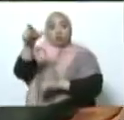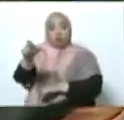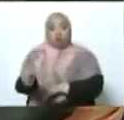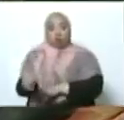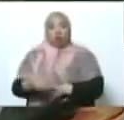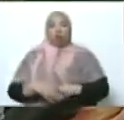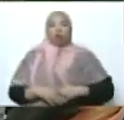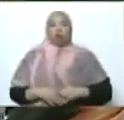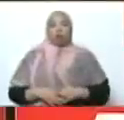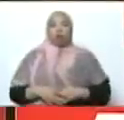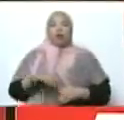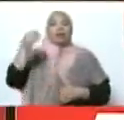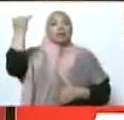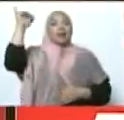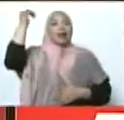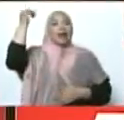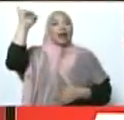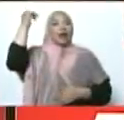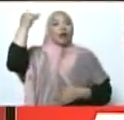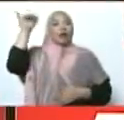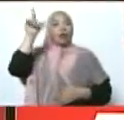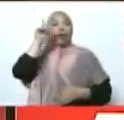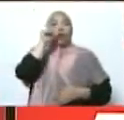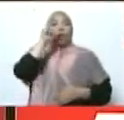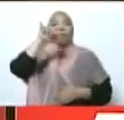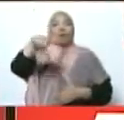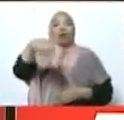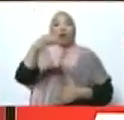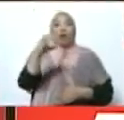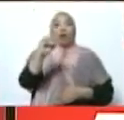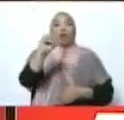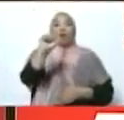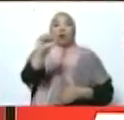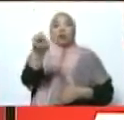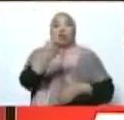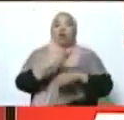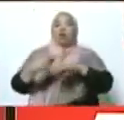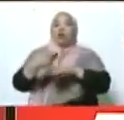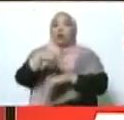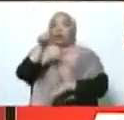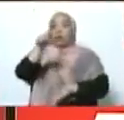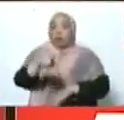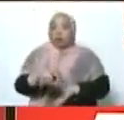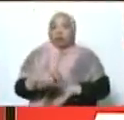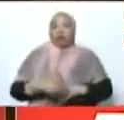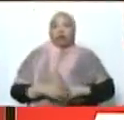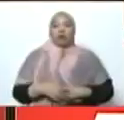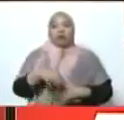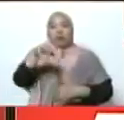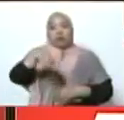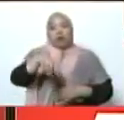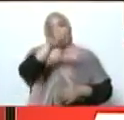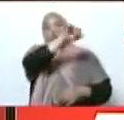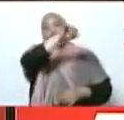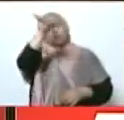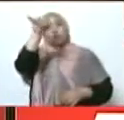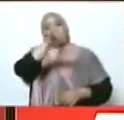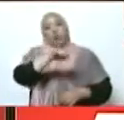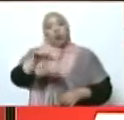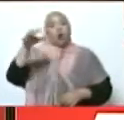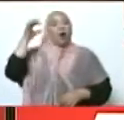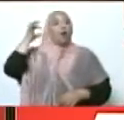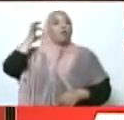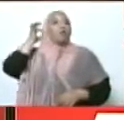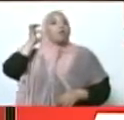Para el Estado Yaracuy, el compatriota Julio León Heredia, gobernador del Estado. Para el Estado Zulia, la compañera